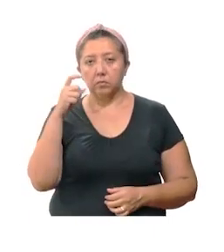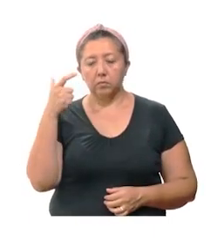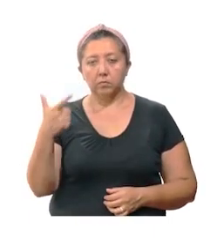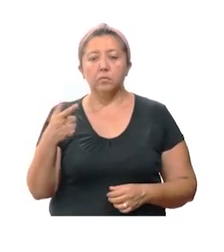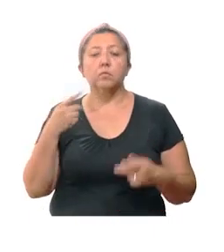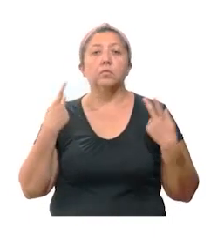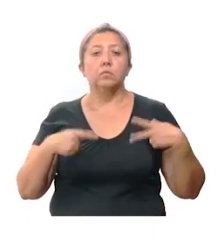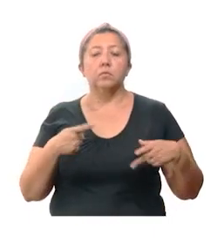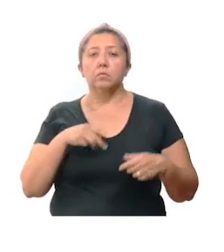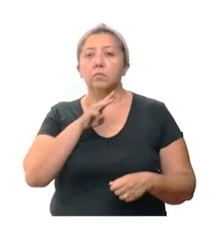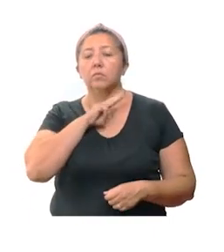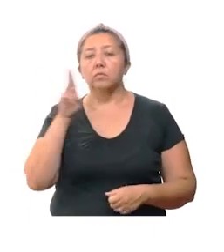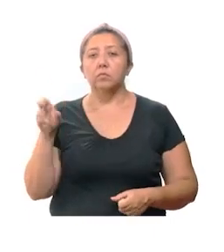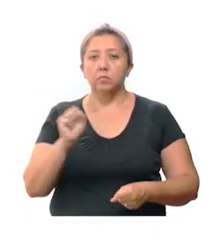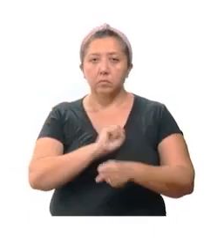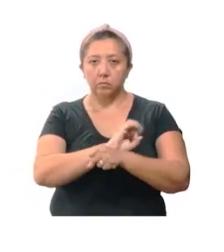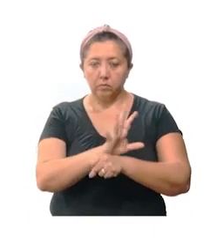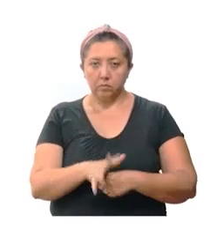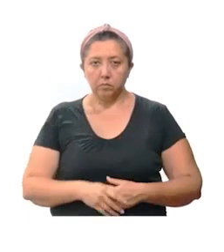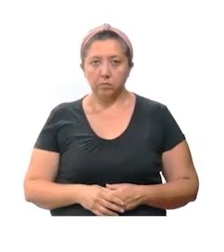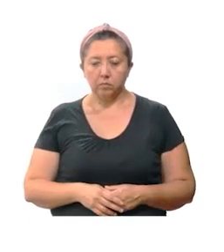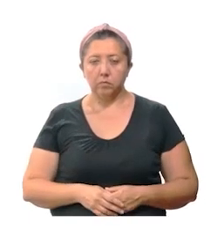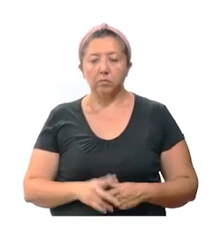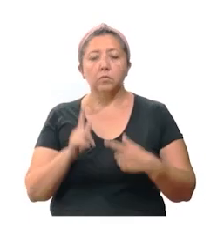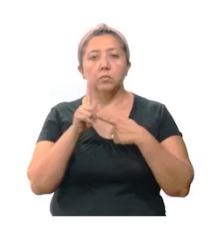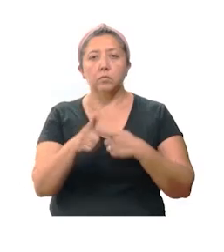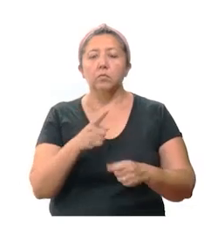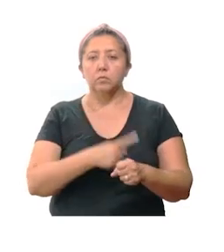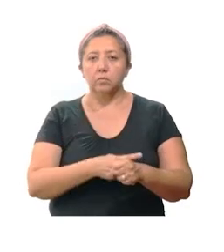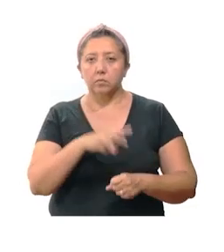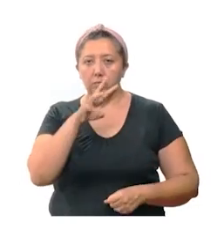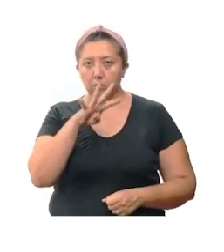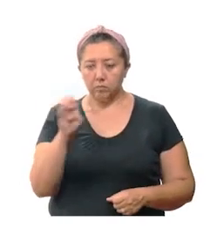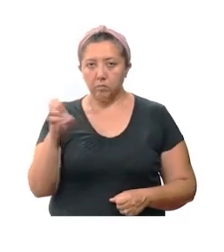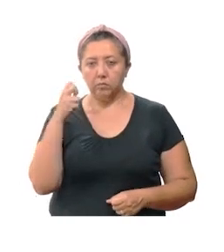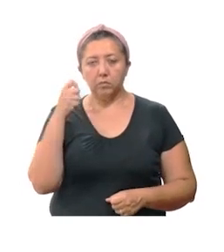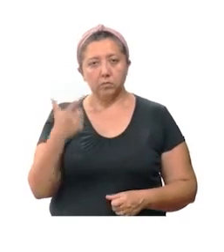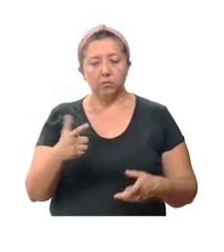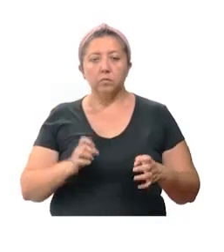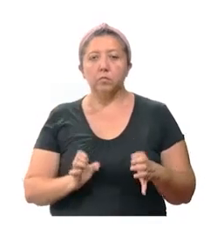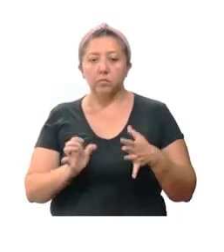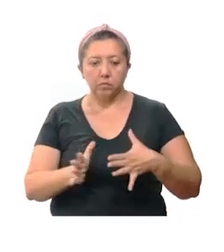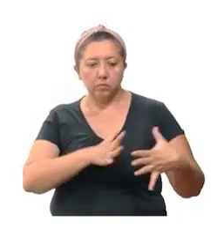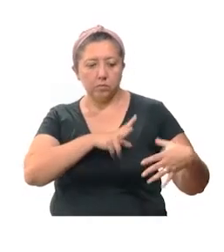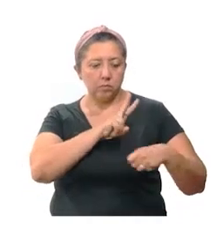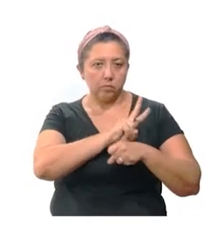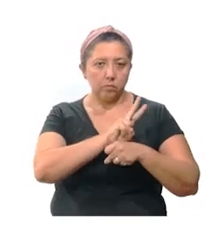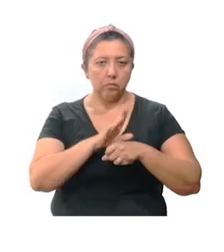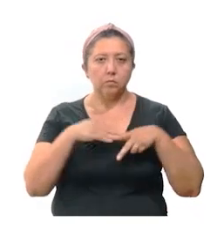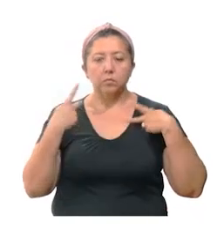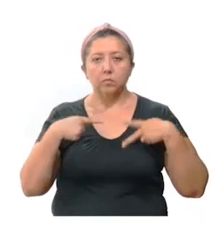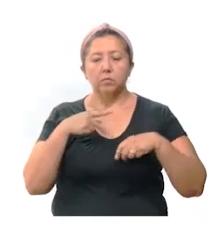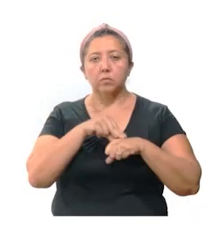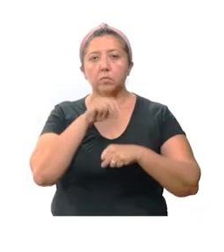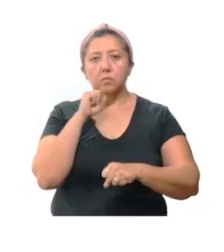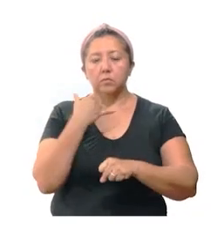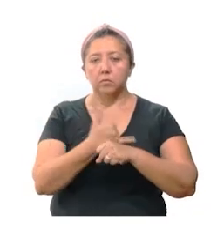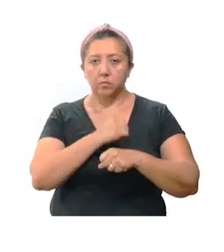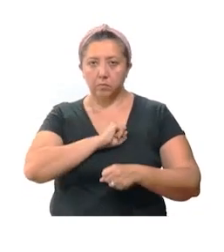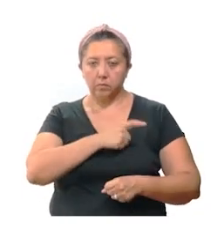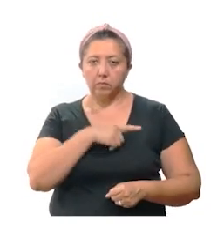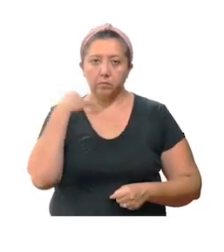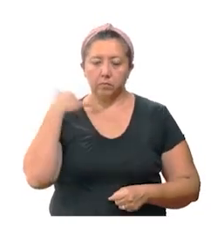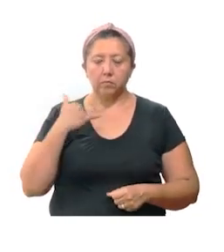4.037 de las personas fallecidas a causa del coronavirus. De los casos activos, 407 están estables, aislados y monitoreados por personal médico